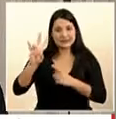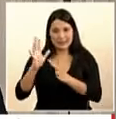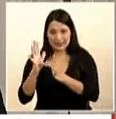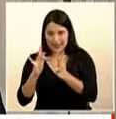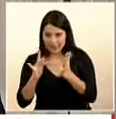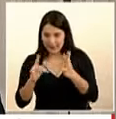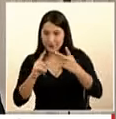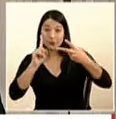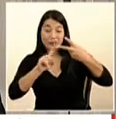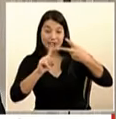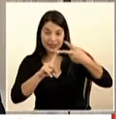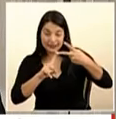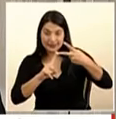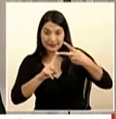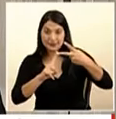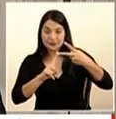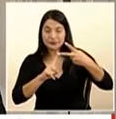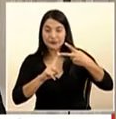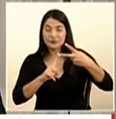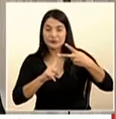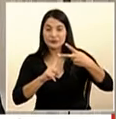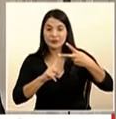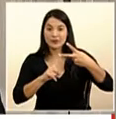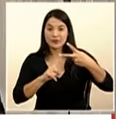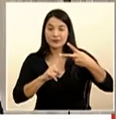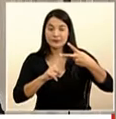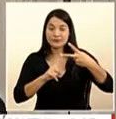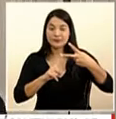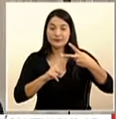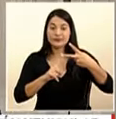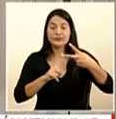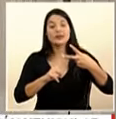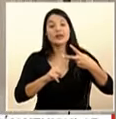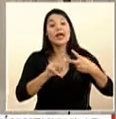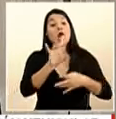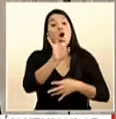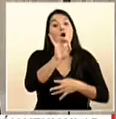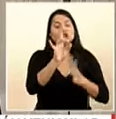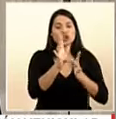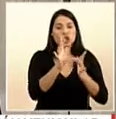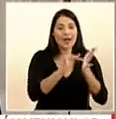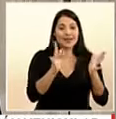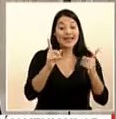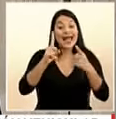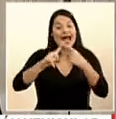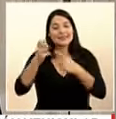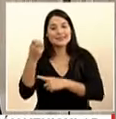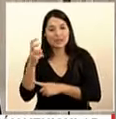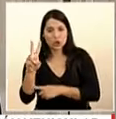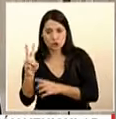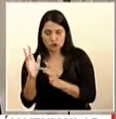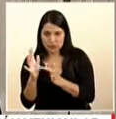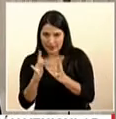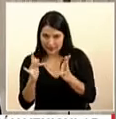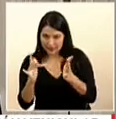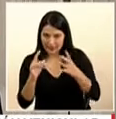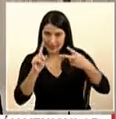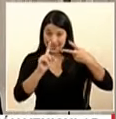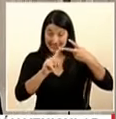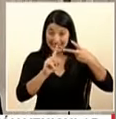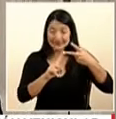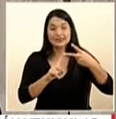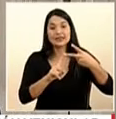otro que funcionará del 8 de abril al 12 de abril al del 8 de abril al 12